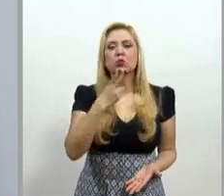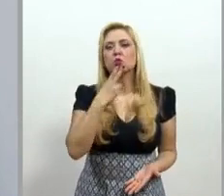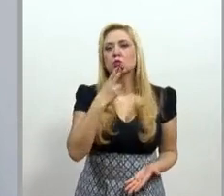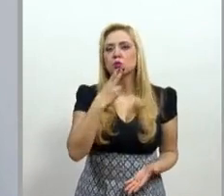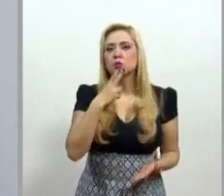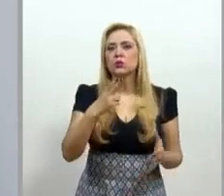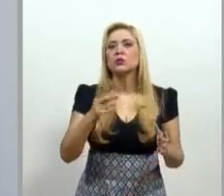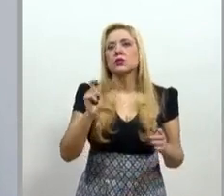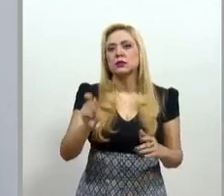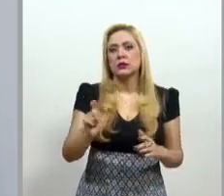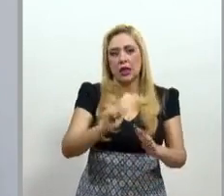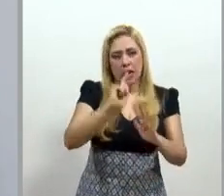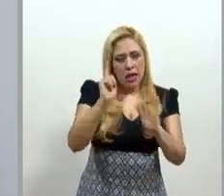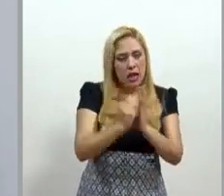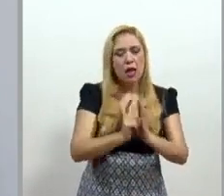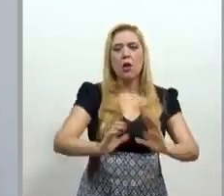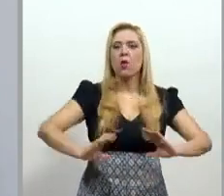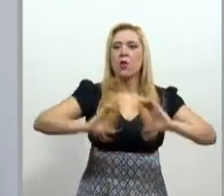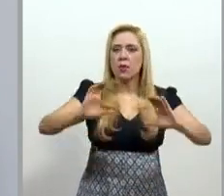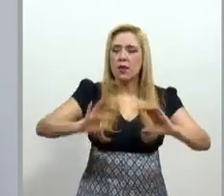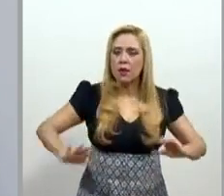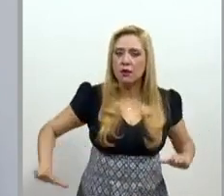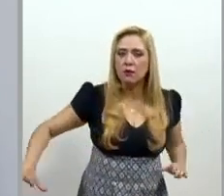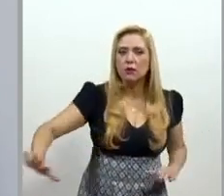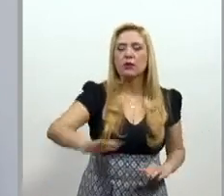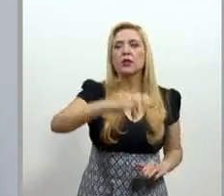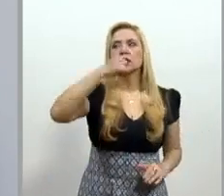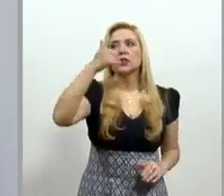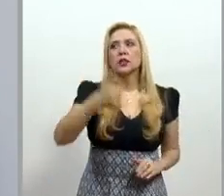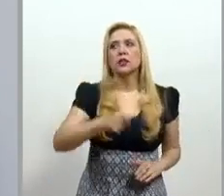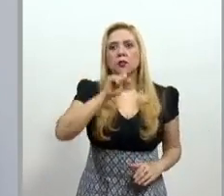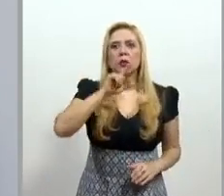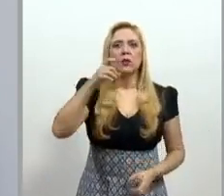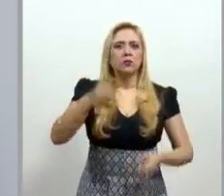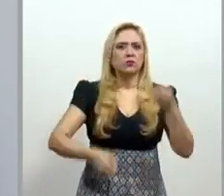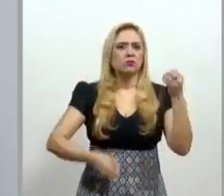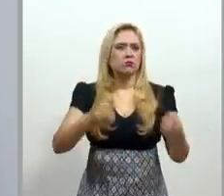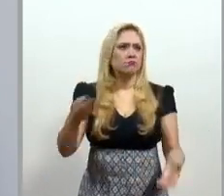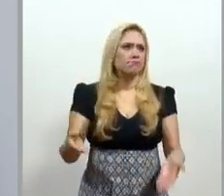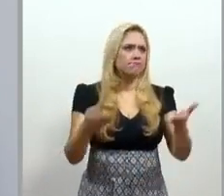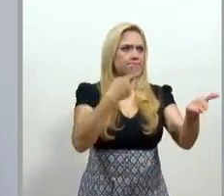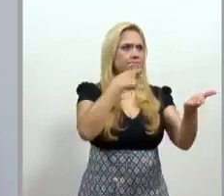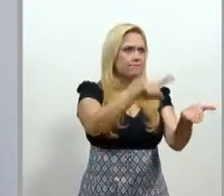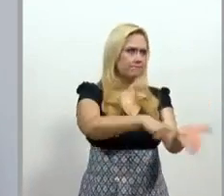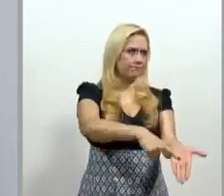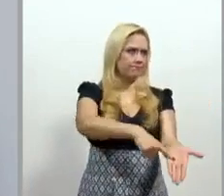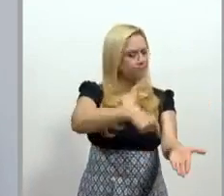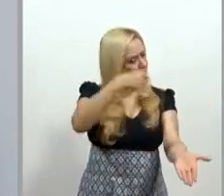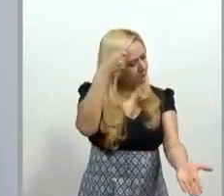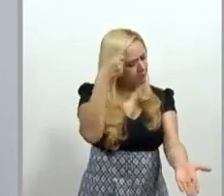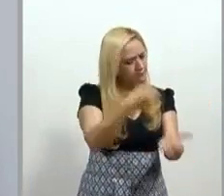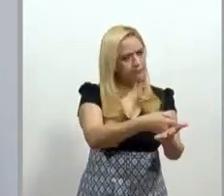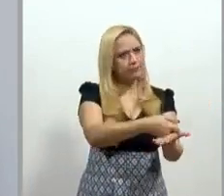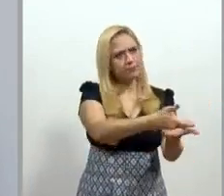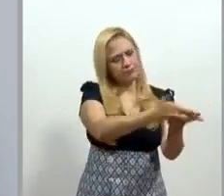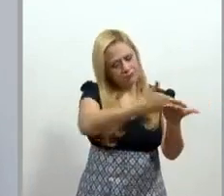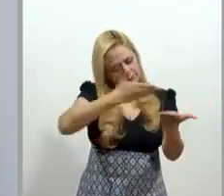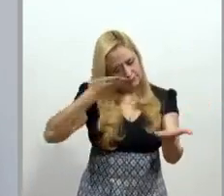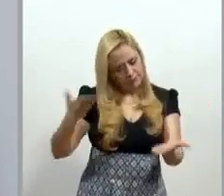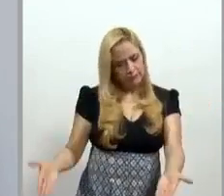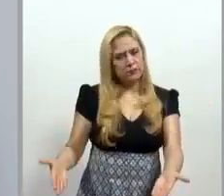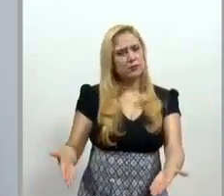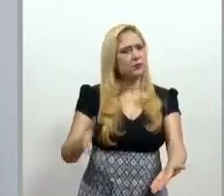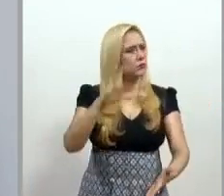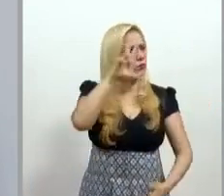la legitimación por activa amplia y acudiendo ante los tribunales para exigir que no se apoye la realización de